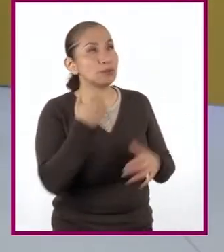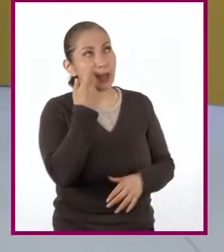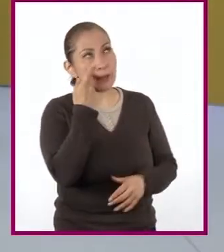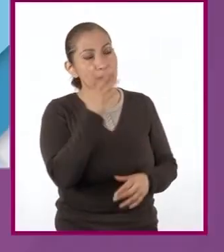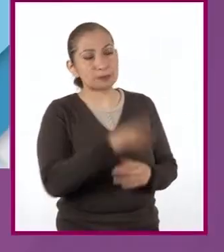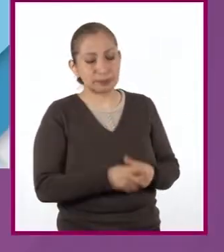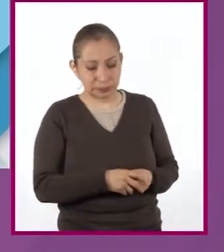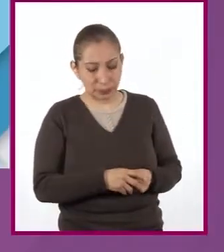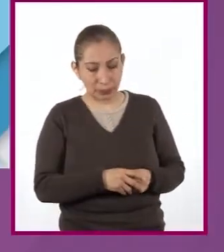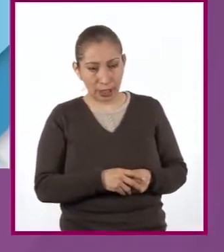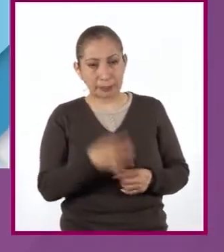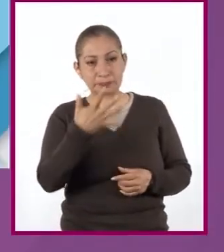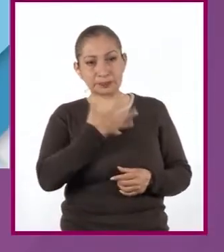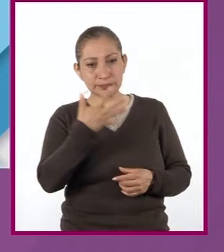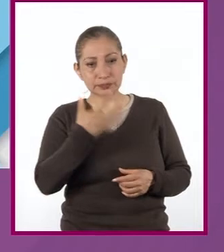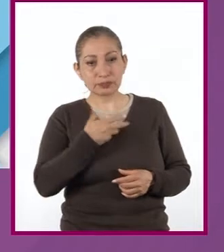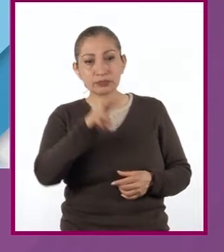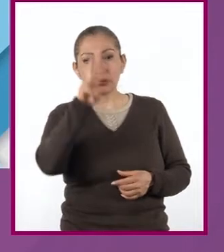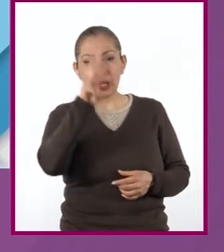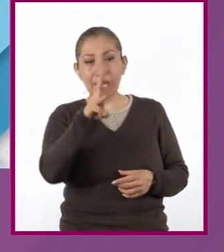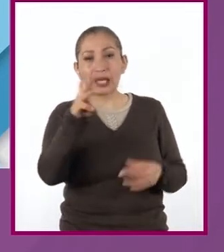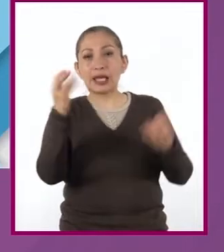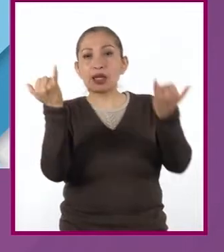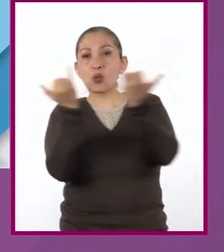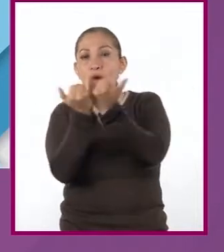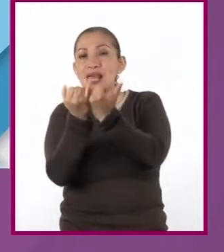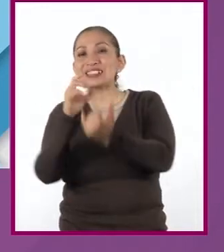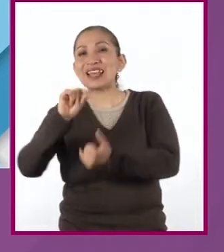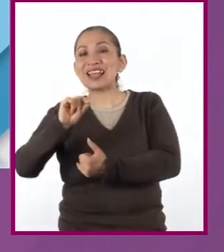Vamos a ver. Tenemos que W es igual a